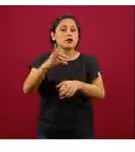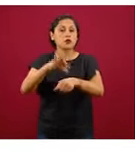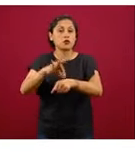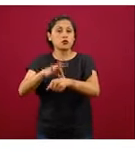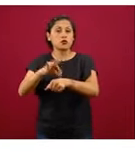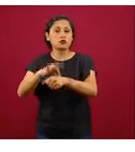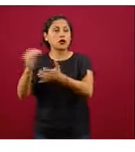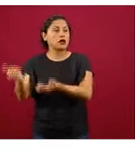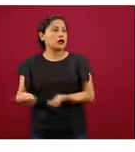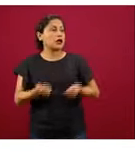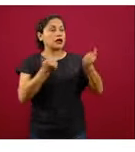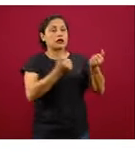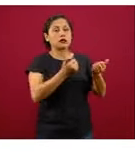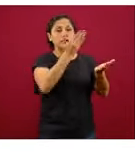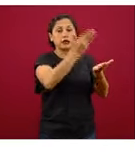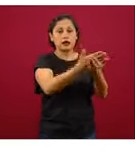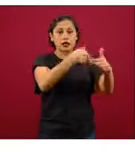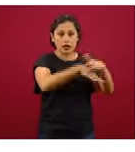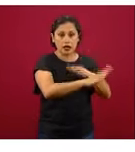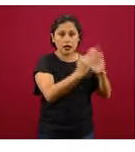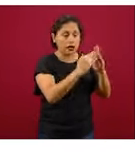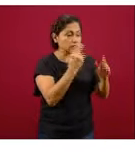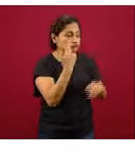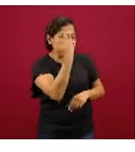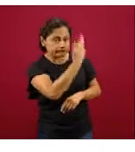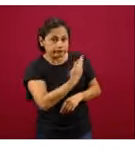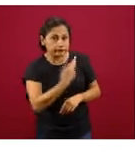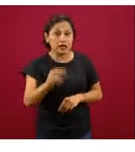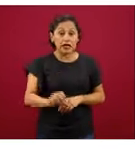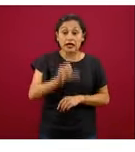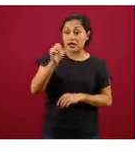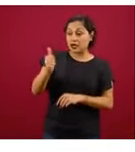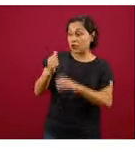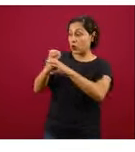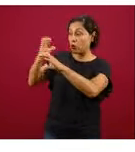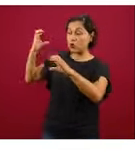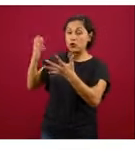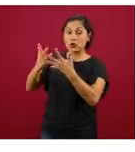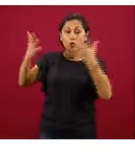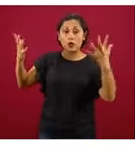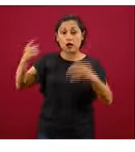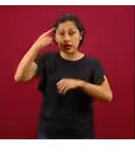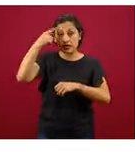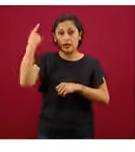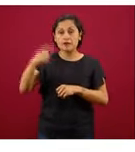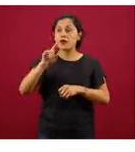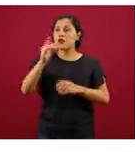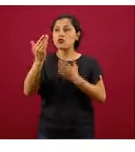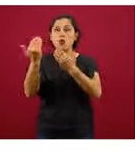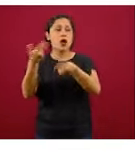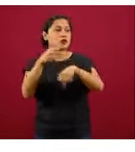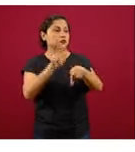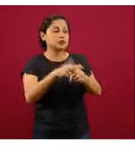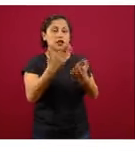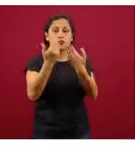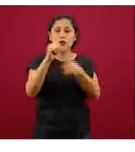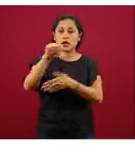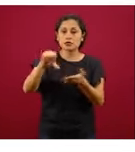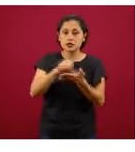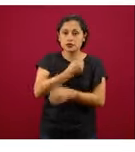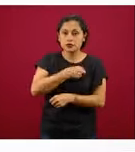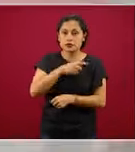médico y la otra lleva la infraestructura, es decir, lleva el consultorio médico y consultorio odontológico para ofrecer la atención primaria a la salud